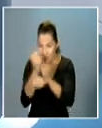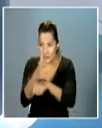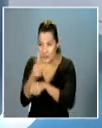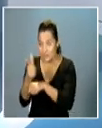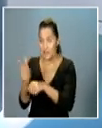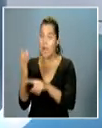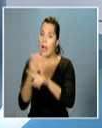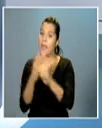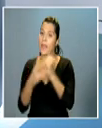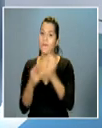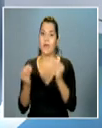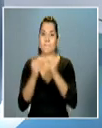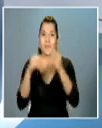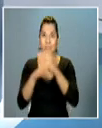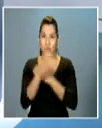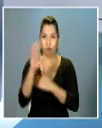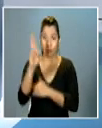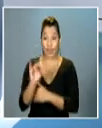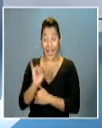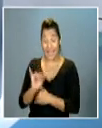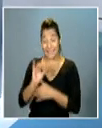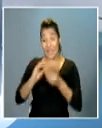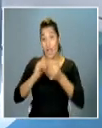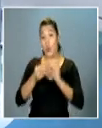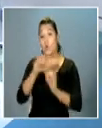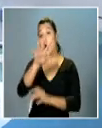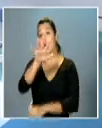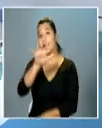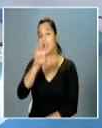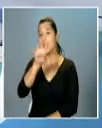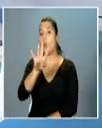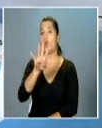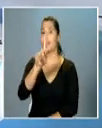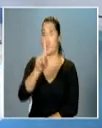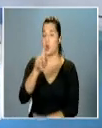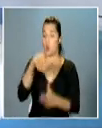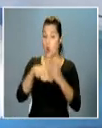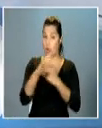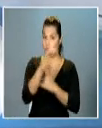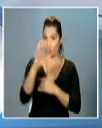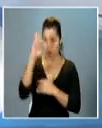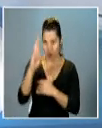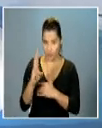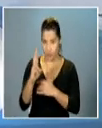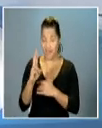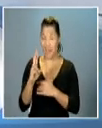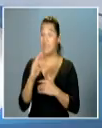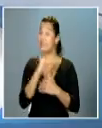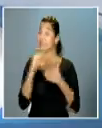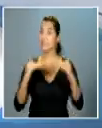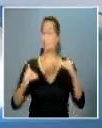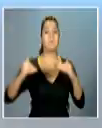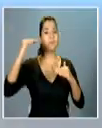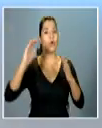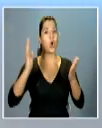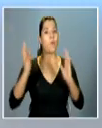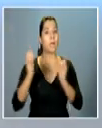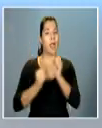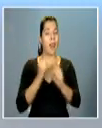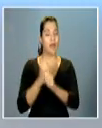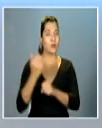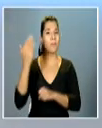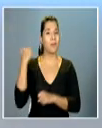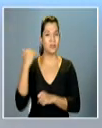homicidio ya 541, 542 que llevamos en este año, y el récord lo vamos a romper con respecto a años anteriores. Vamos a terminar entre 600